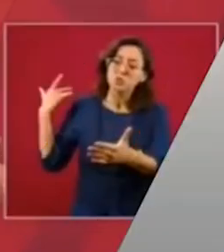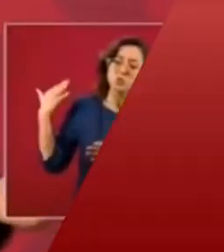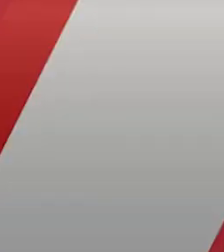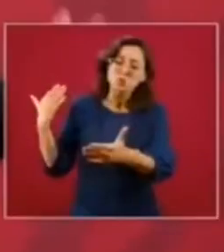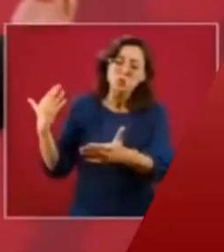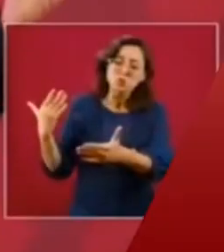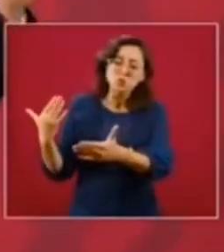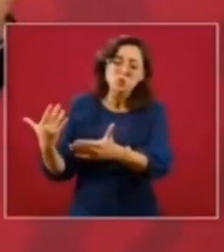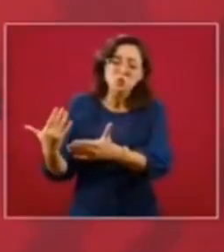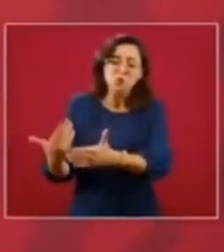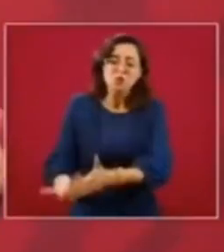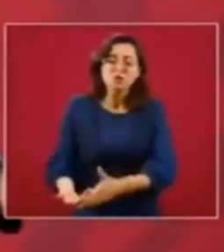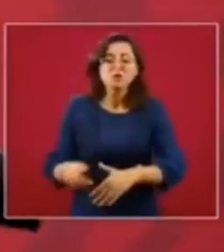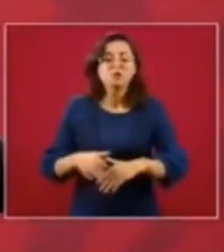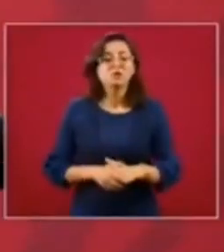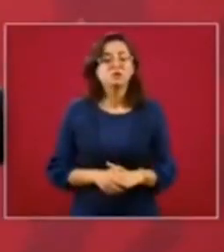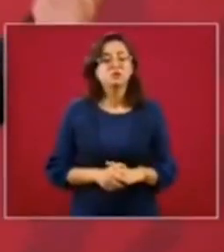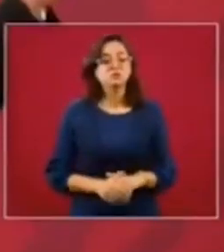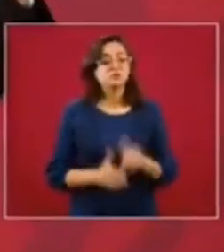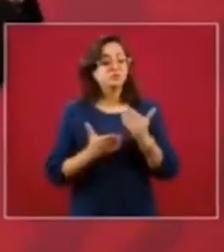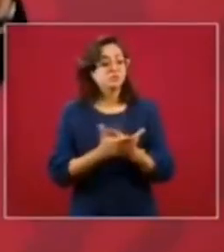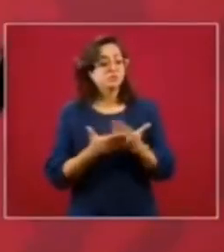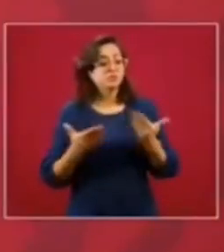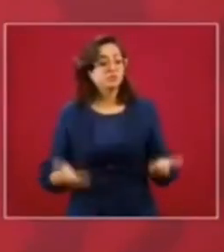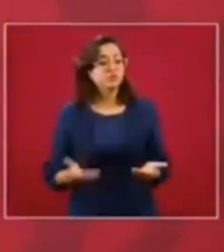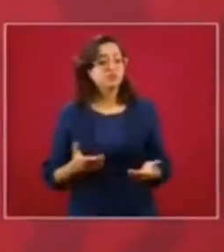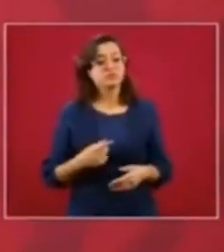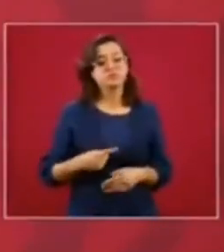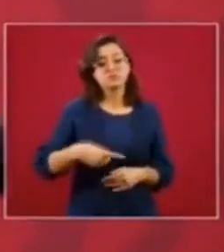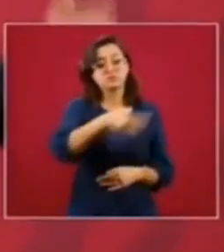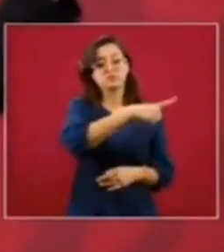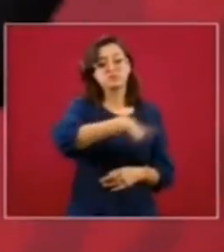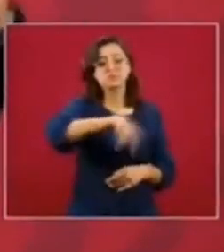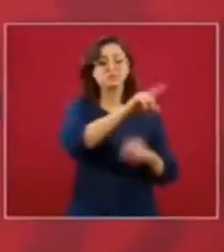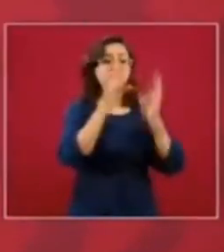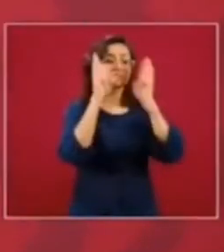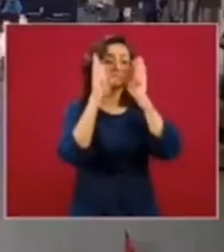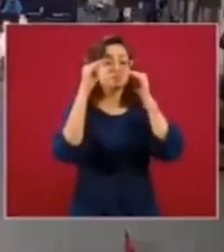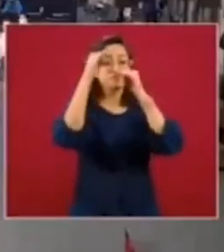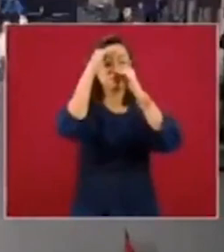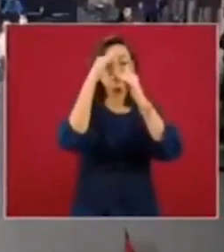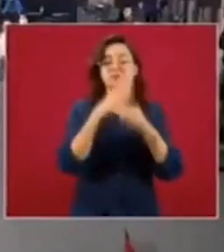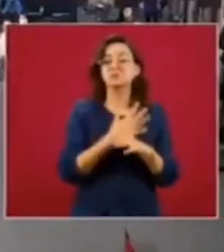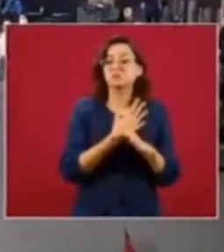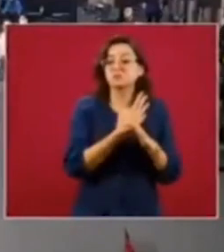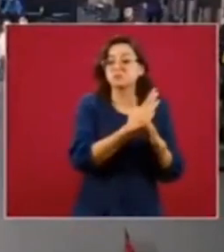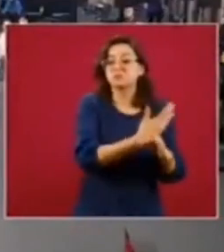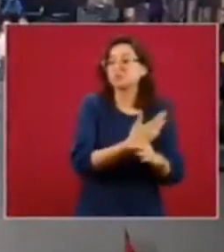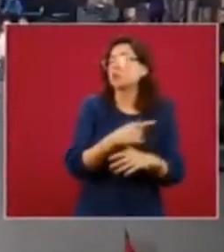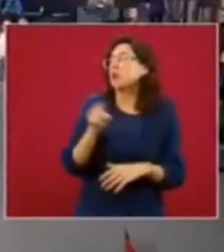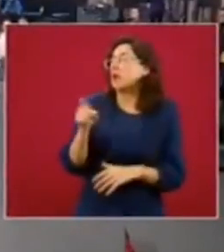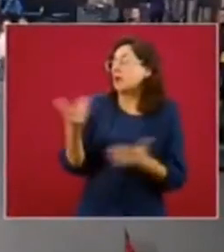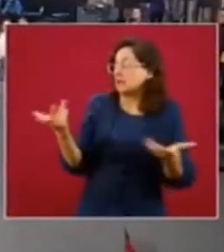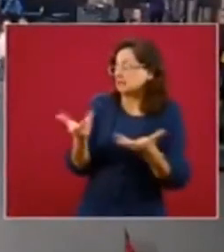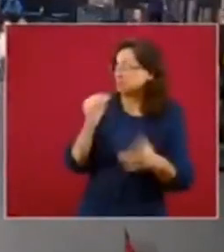los conservadores les ha dado, ¿no?, por señalar que no hacemos nada